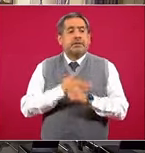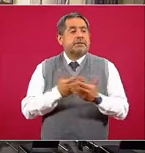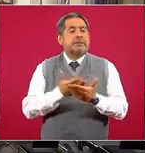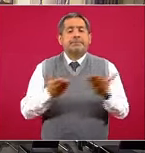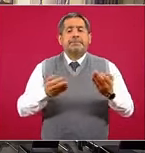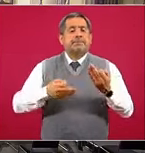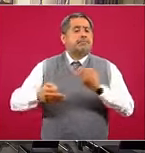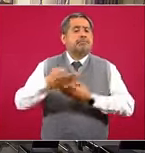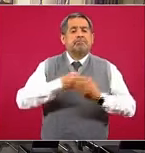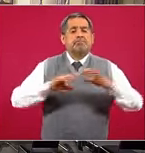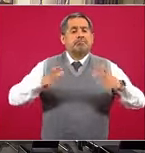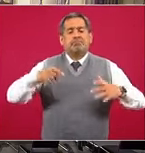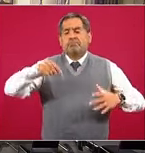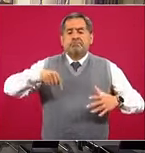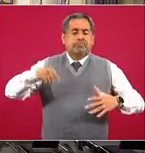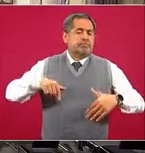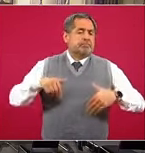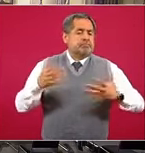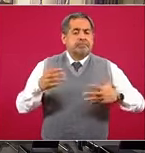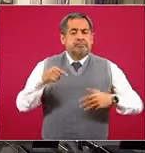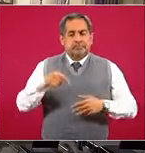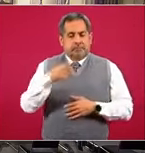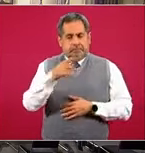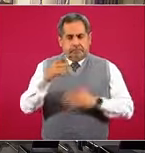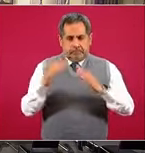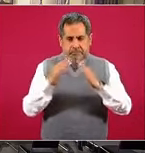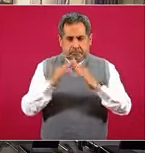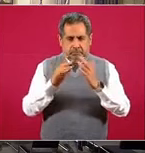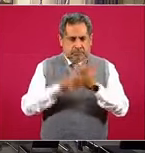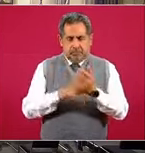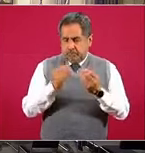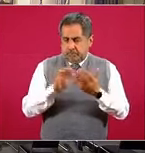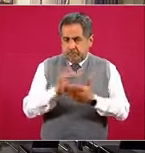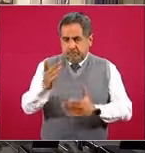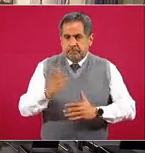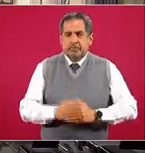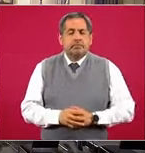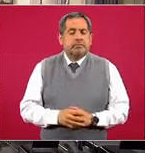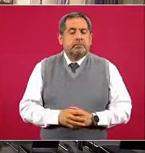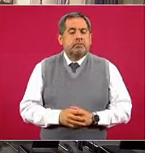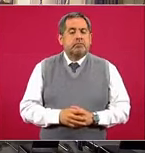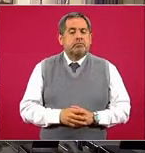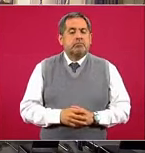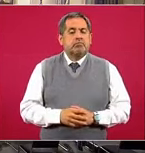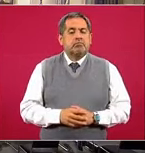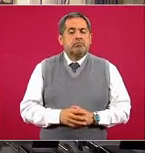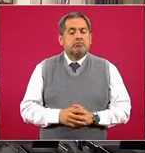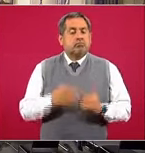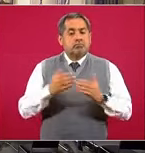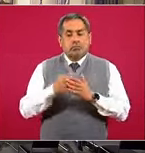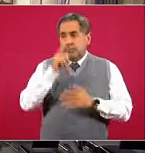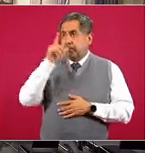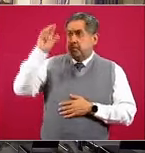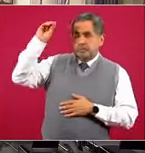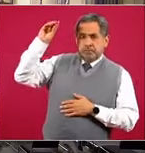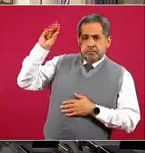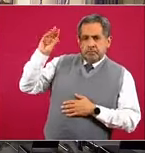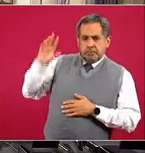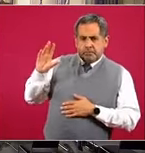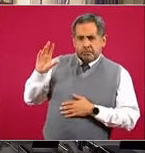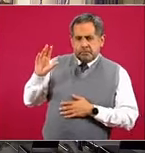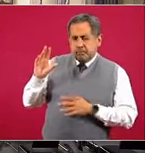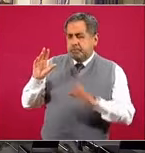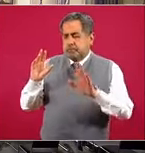Palacio Nacional y en sus hogares. Muchas gracias. La primera, por favor, vamos a revisar el semáforo, no